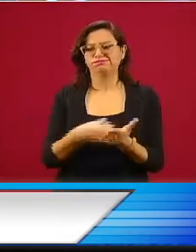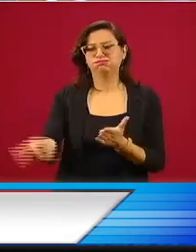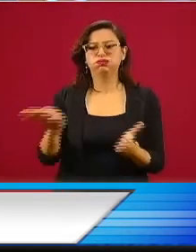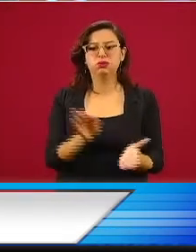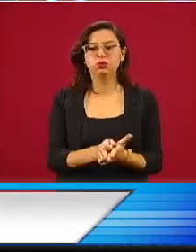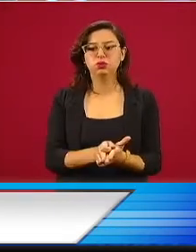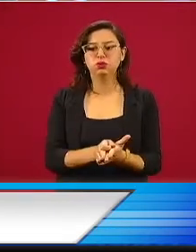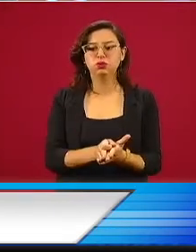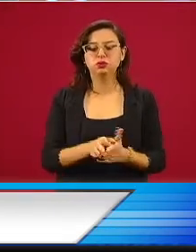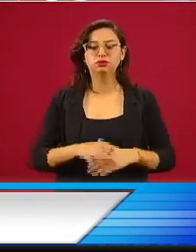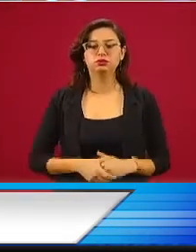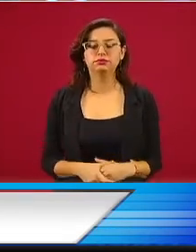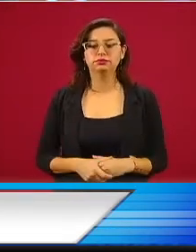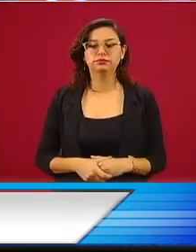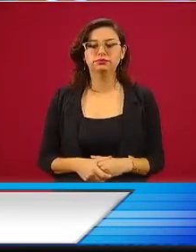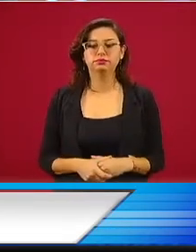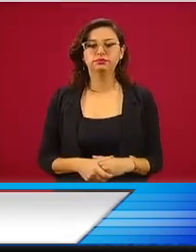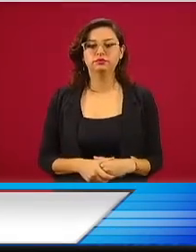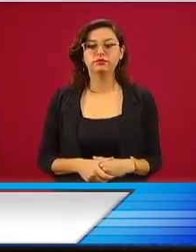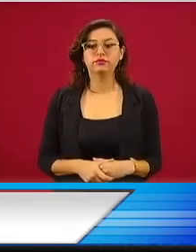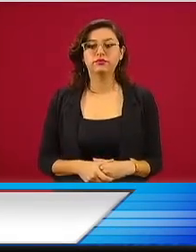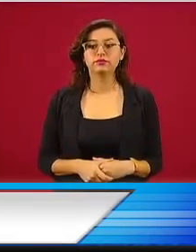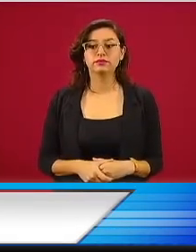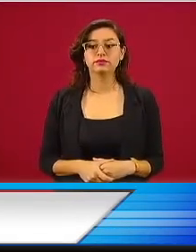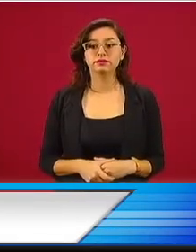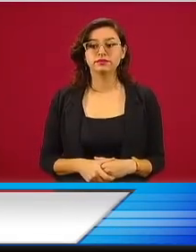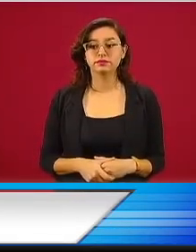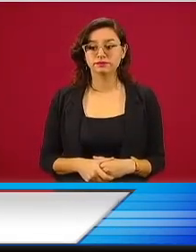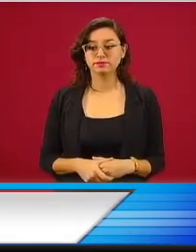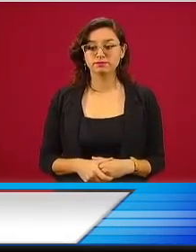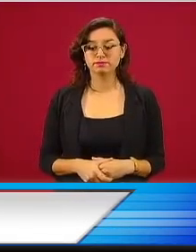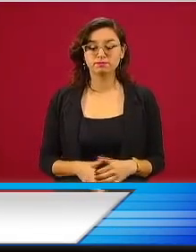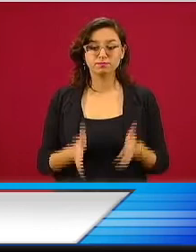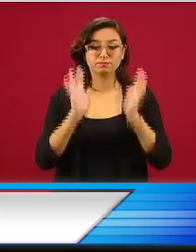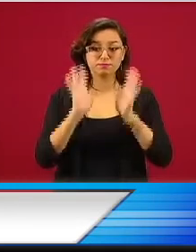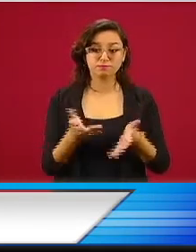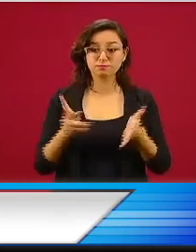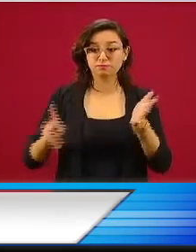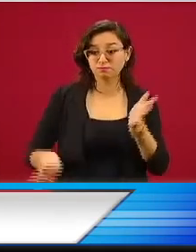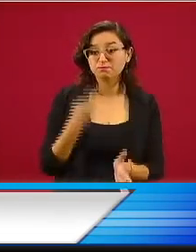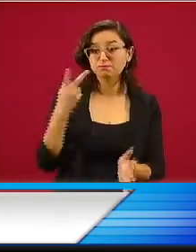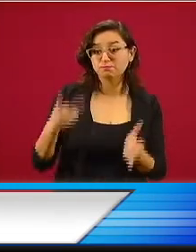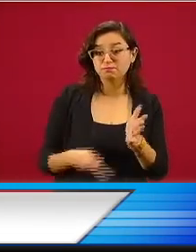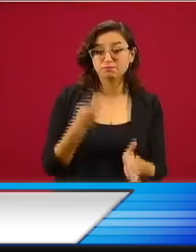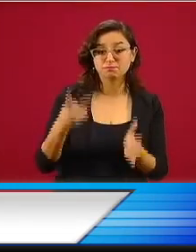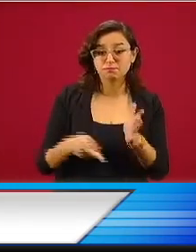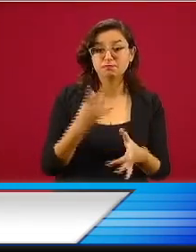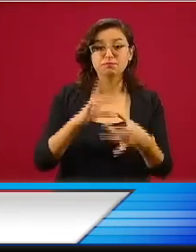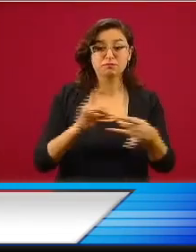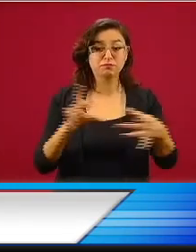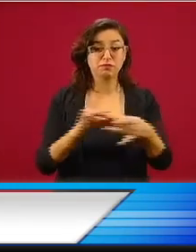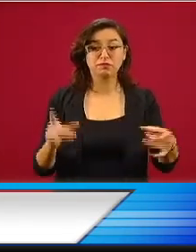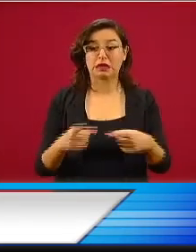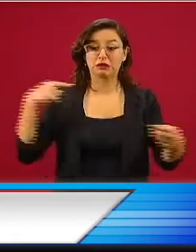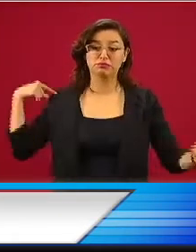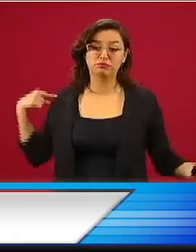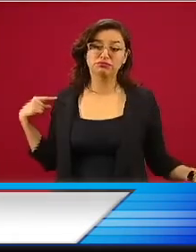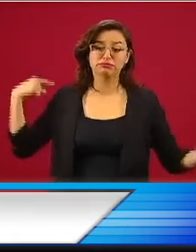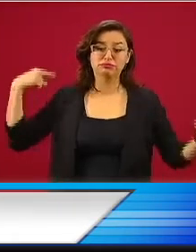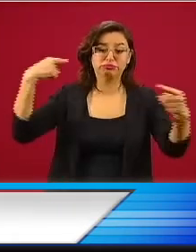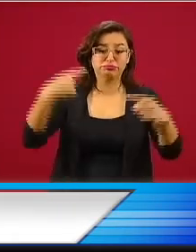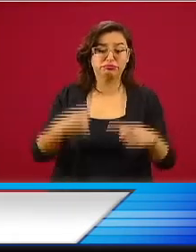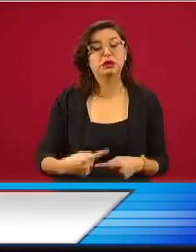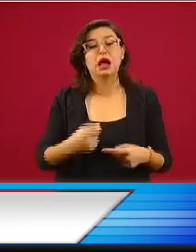las inversiones de los países emergentes llevándolas a países como eeuu o japón sin embargo esta situación comienza a